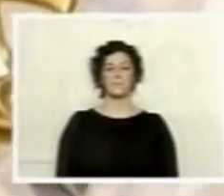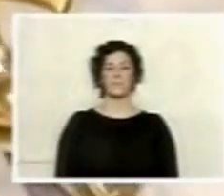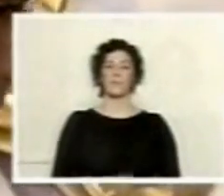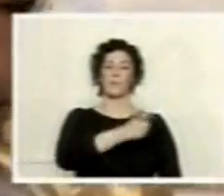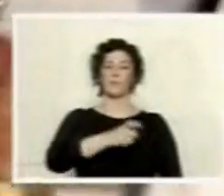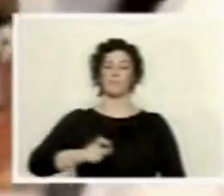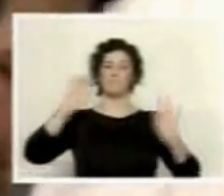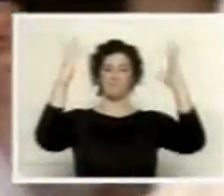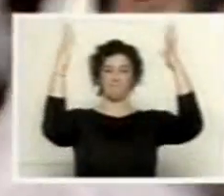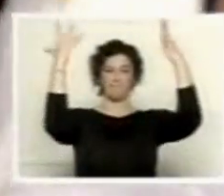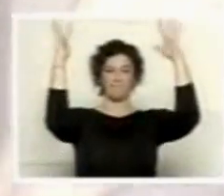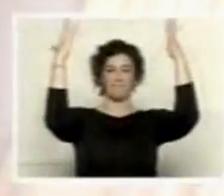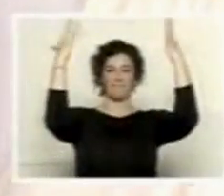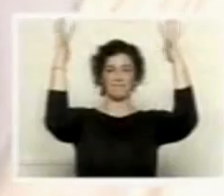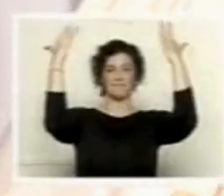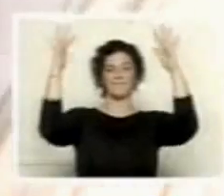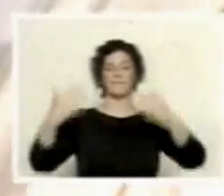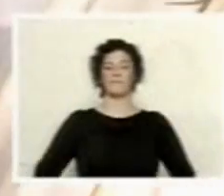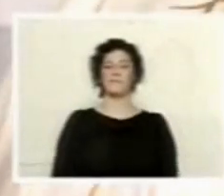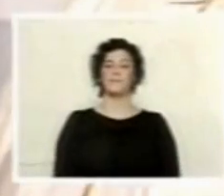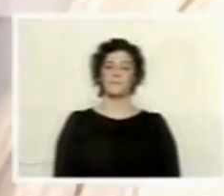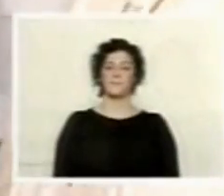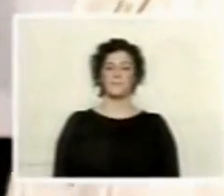Ha sido la despedida de Monseñor Icarri.